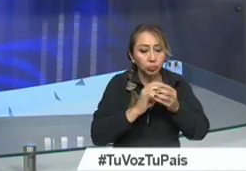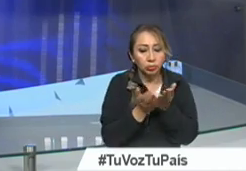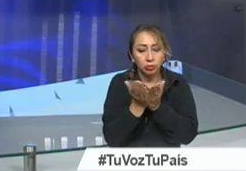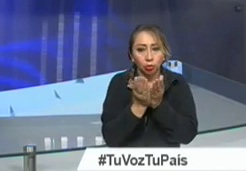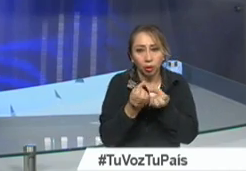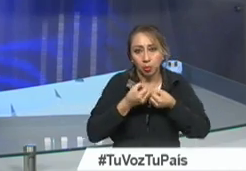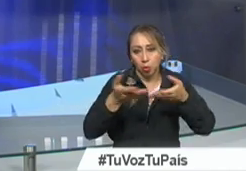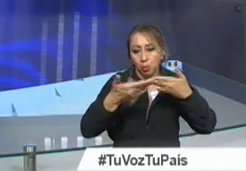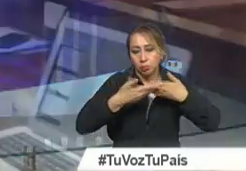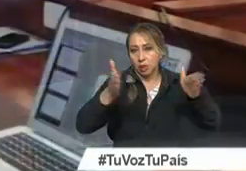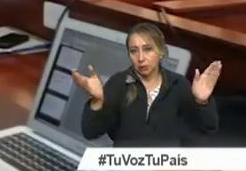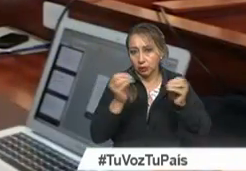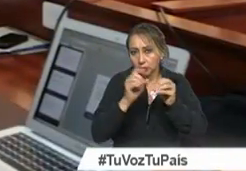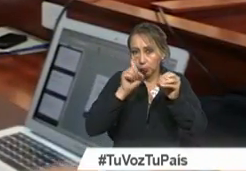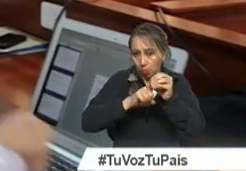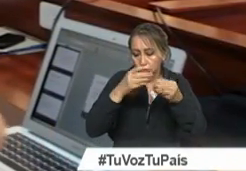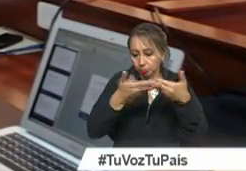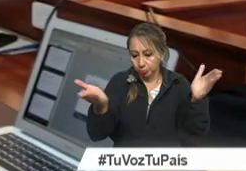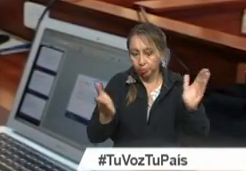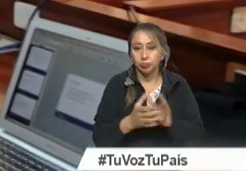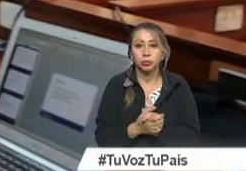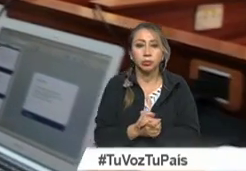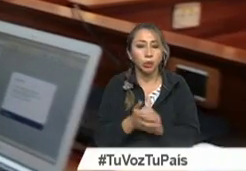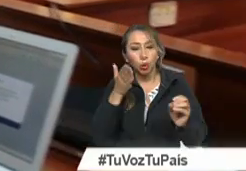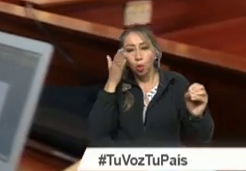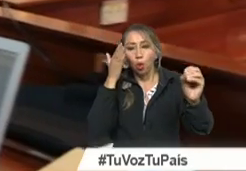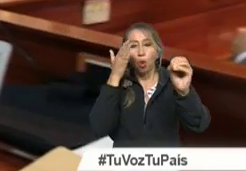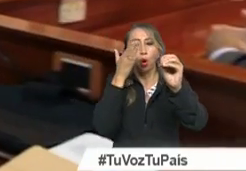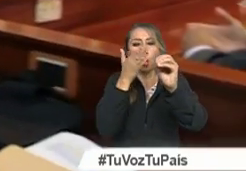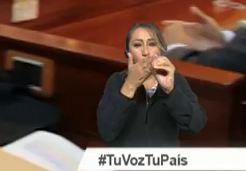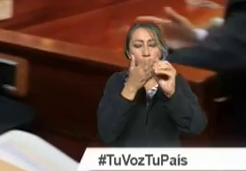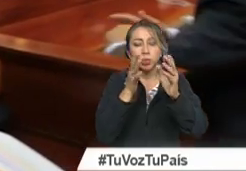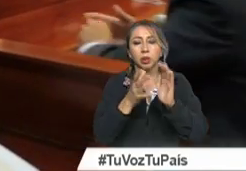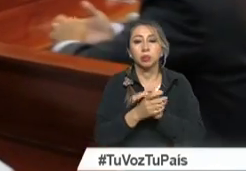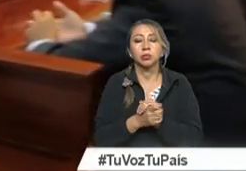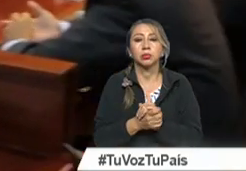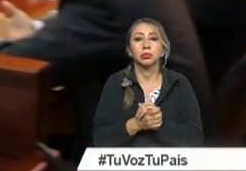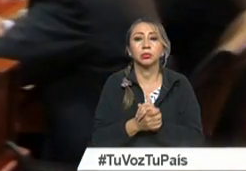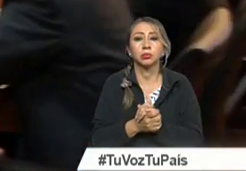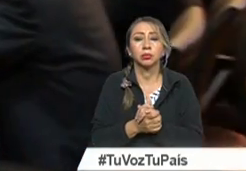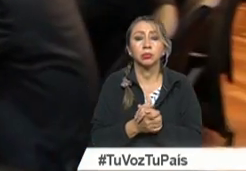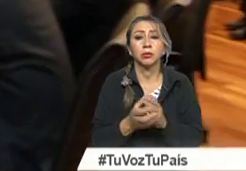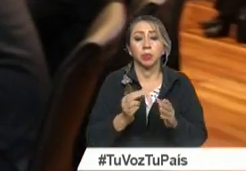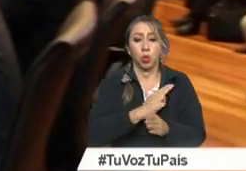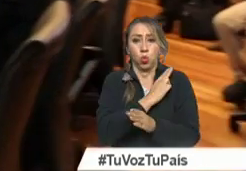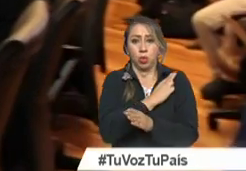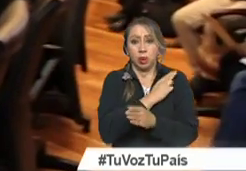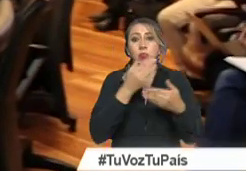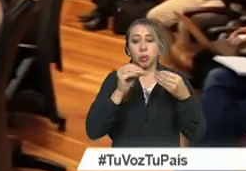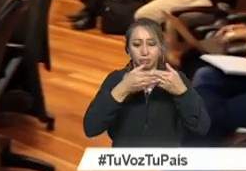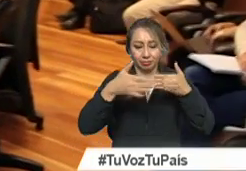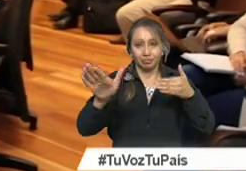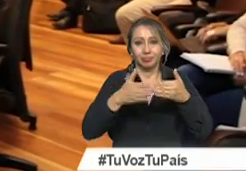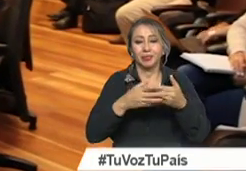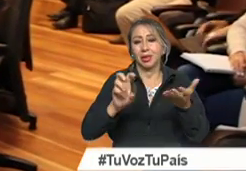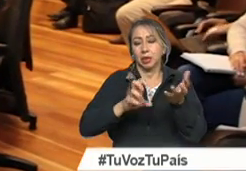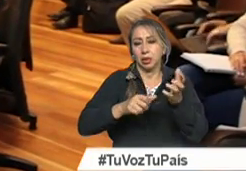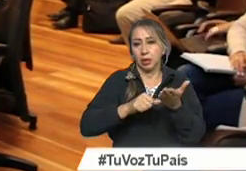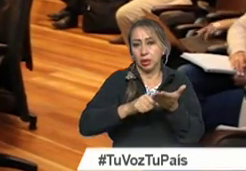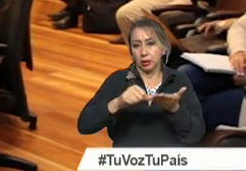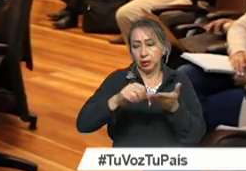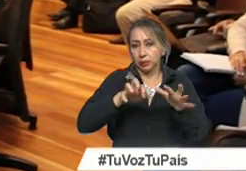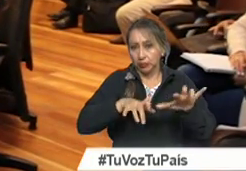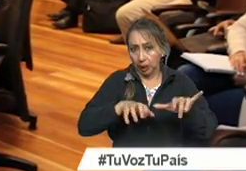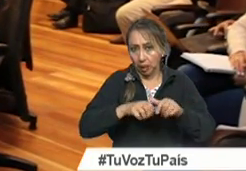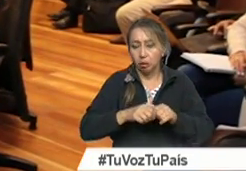cupos con el objetivo de definir acuerdos para ampliar la oferta de cupos el secretario de educación superior